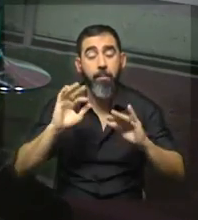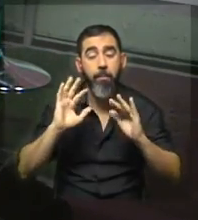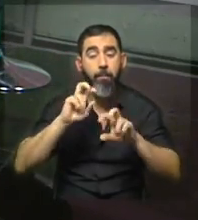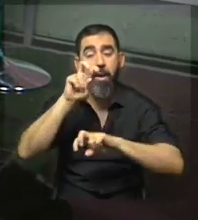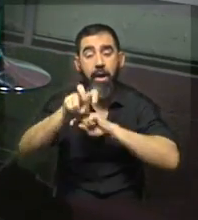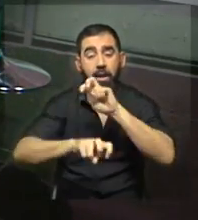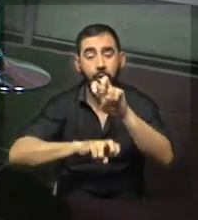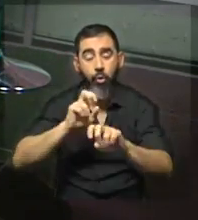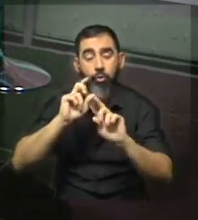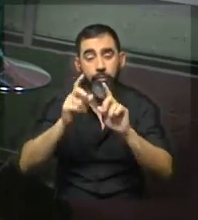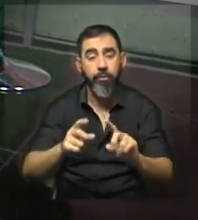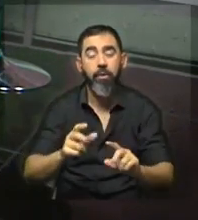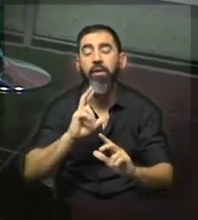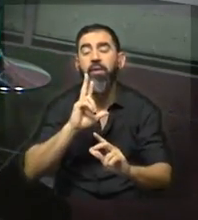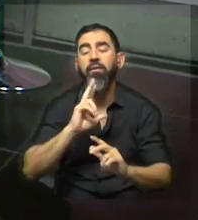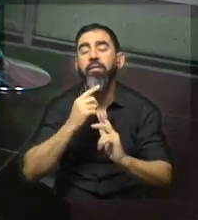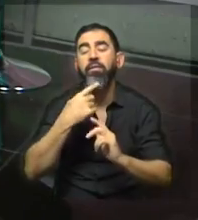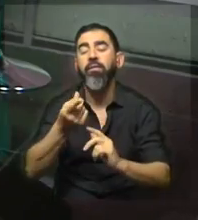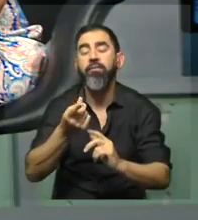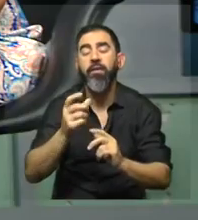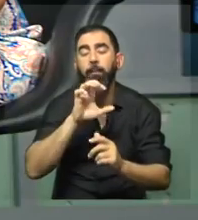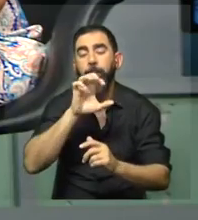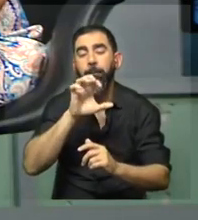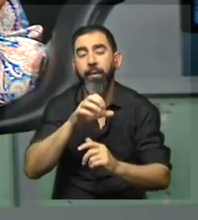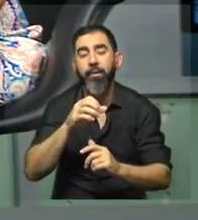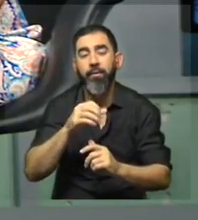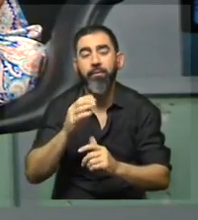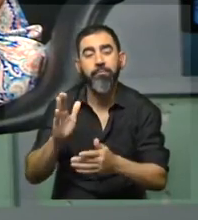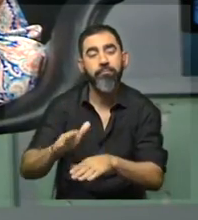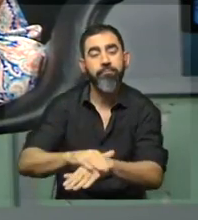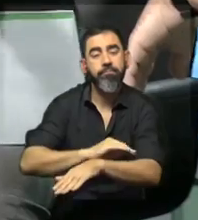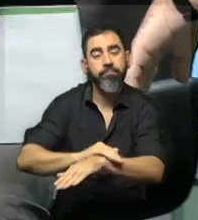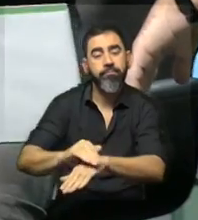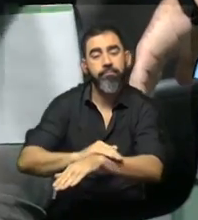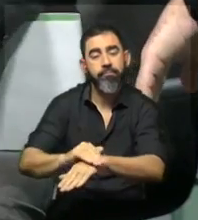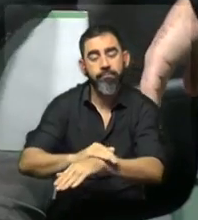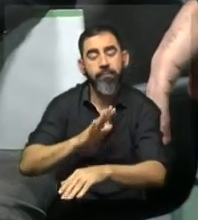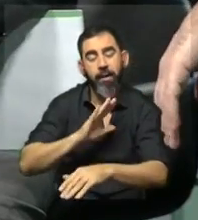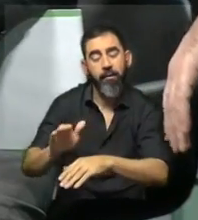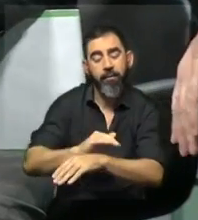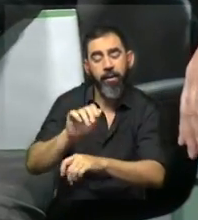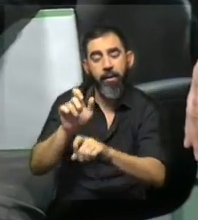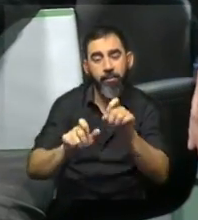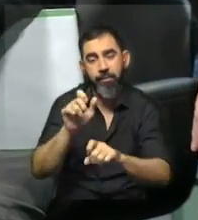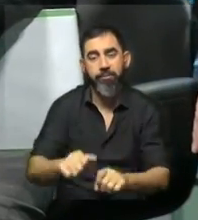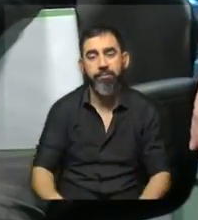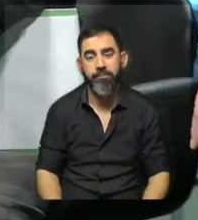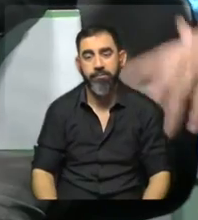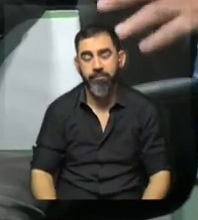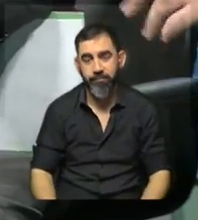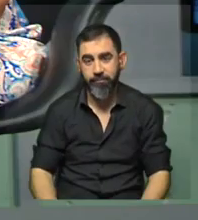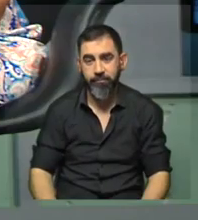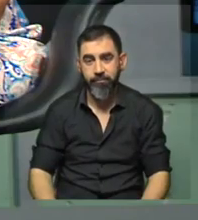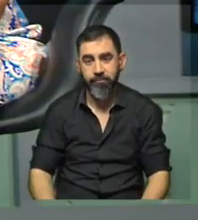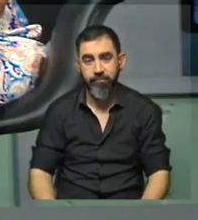Muy contenta, muy contenta. ¿Cómo qué dice la cachorra? ¿Contenta? Me acariciaron mucho. Sí, me imagino que va por todos lados y se le tiran